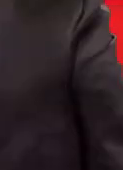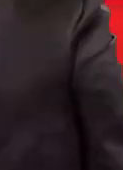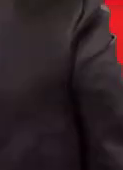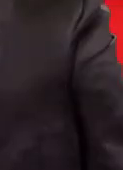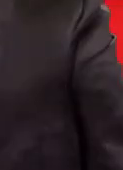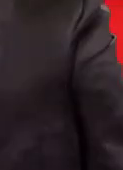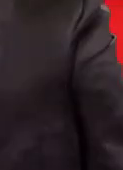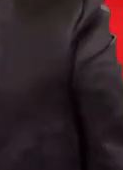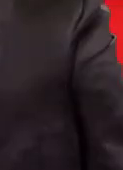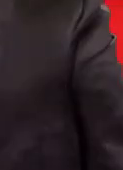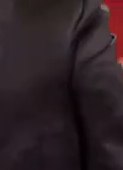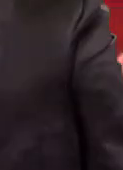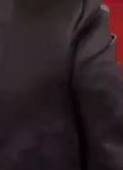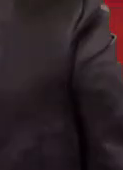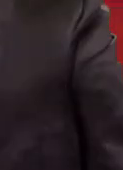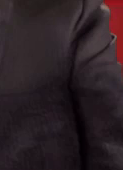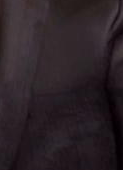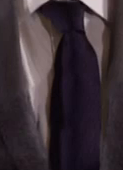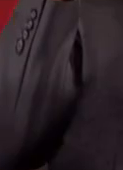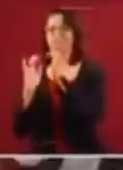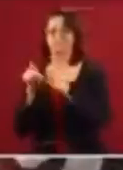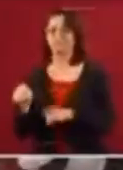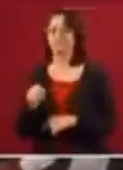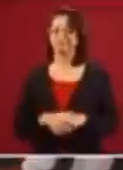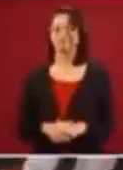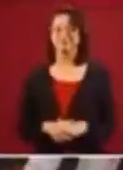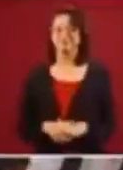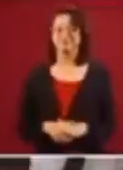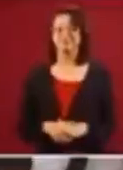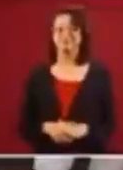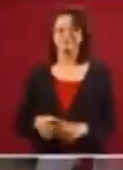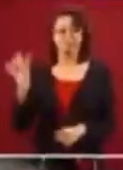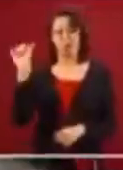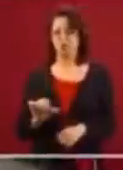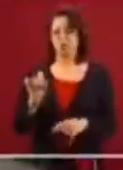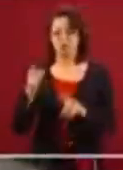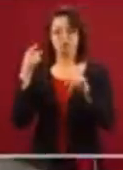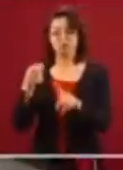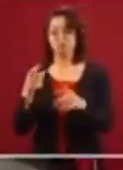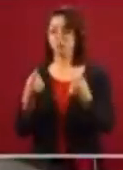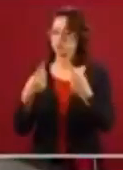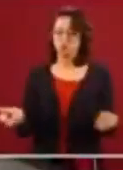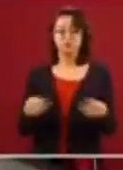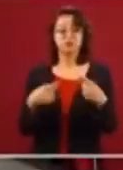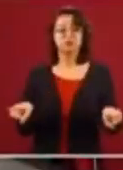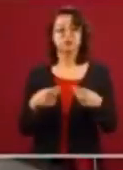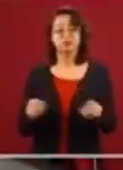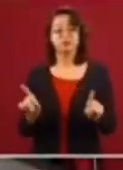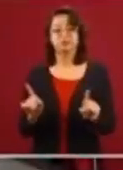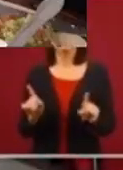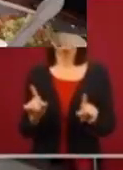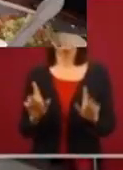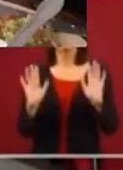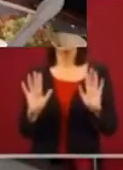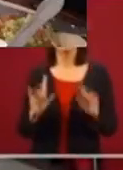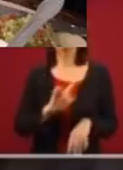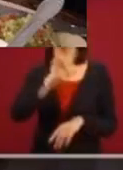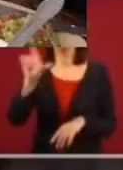una flauta que un fusil. Entonces, vamos a dedicar el día de hoy. Si nos queda tiempo,